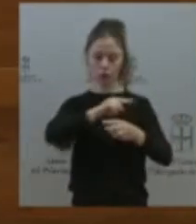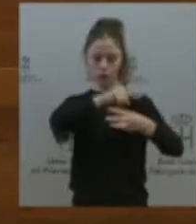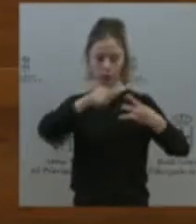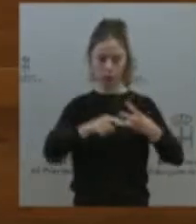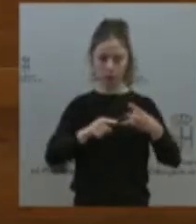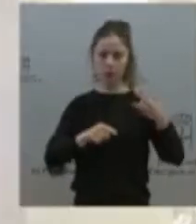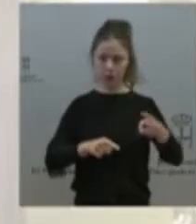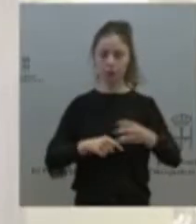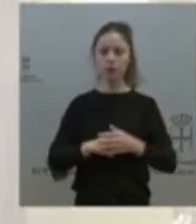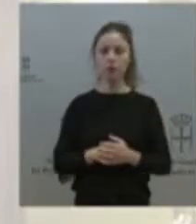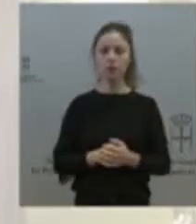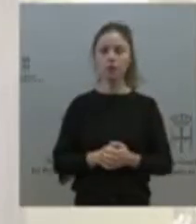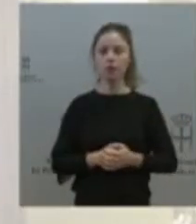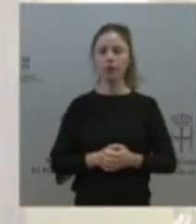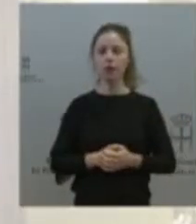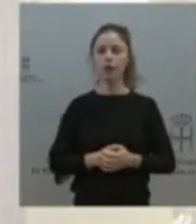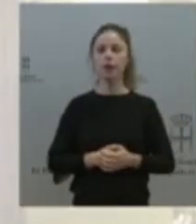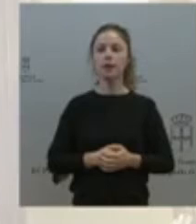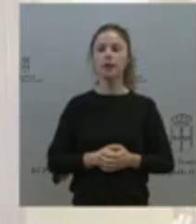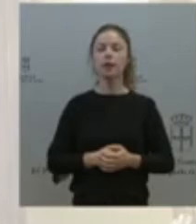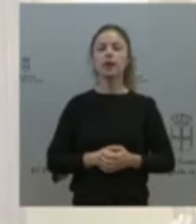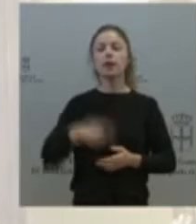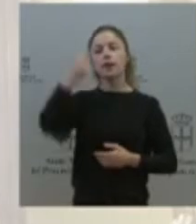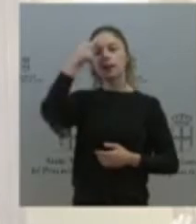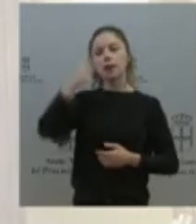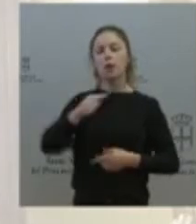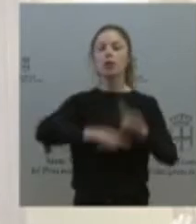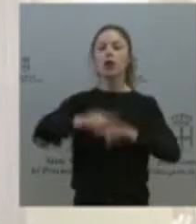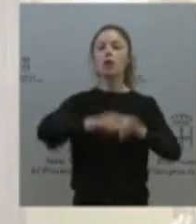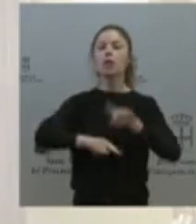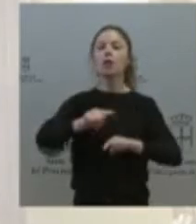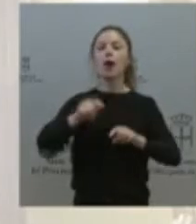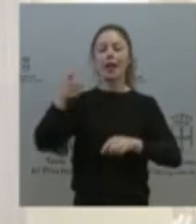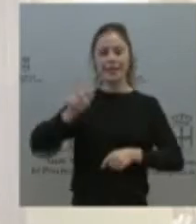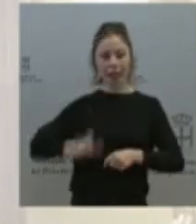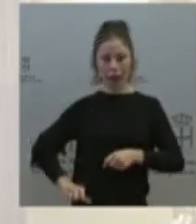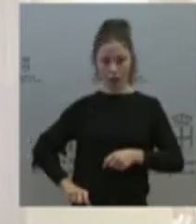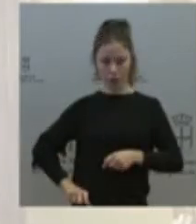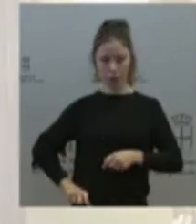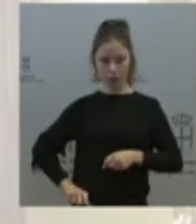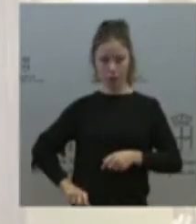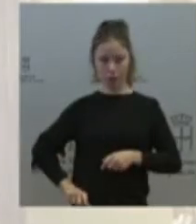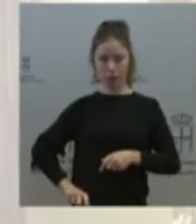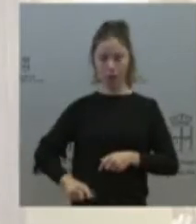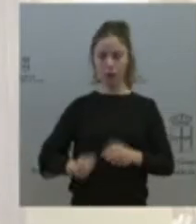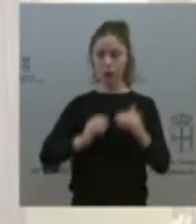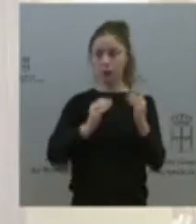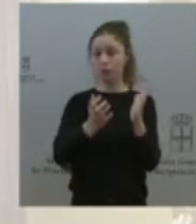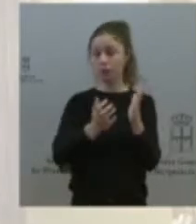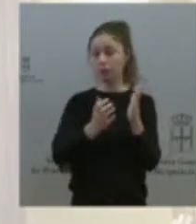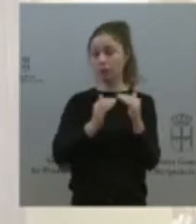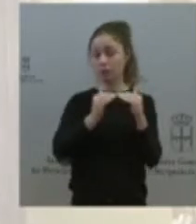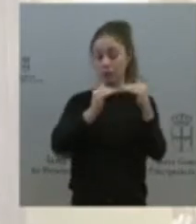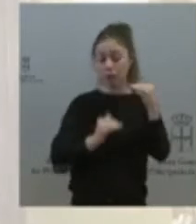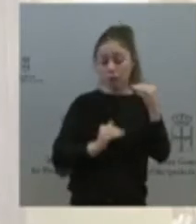Sabemos, decía, que hay un problema en la brecha salarial. Bueno, se habrá reducido o se habrá aumentado, depende del ciclo, digamos,